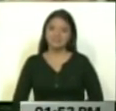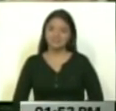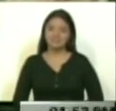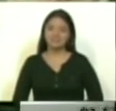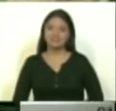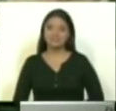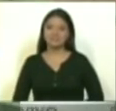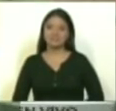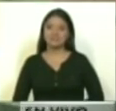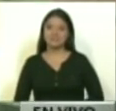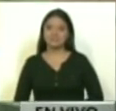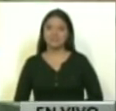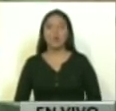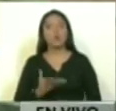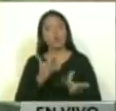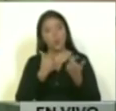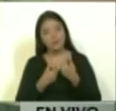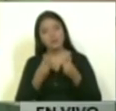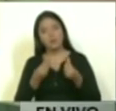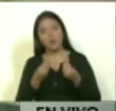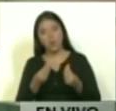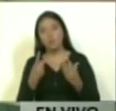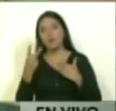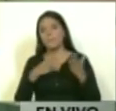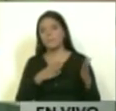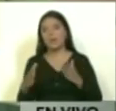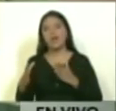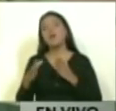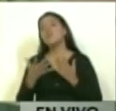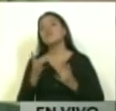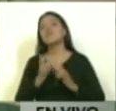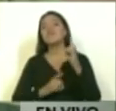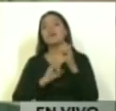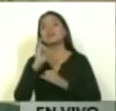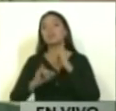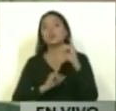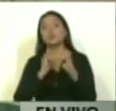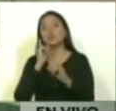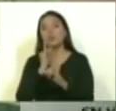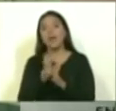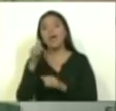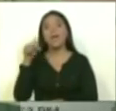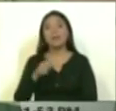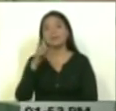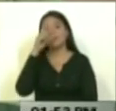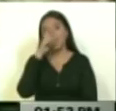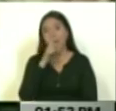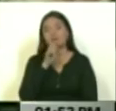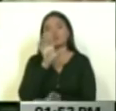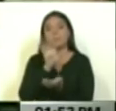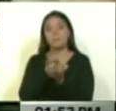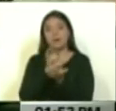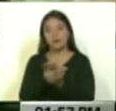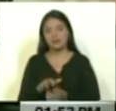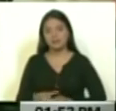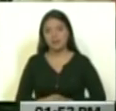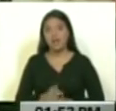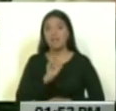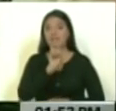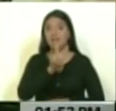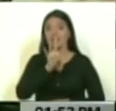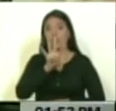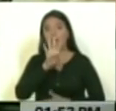Marlene, ¿cómo va a ser el desarrollo de toda la jornada de la Feria Internacional que va a ser este año en Nueva Esparta? Así es, del